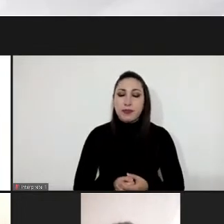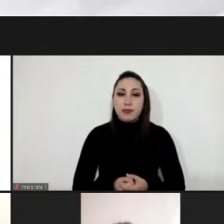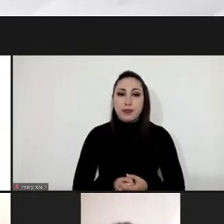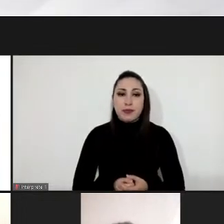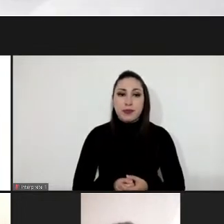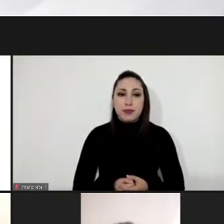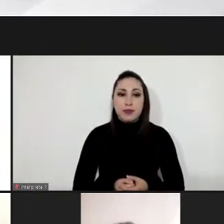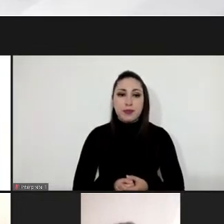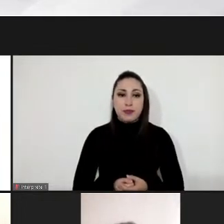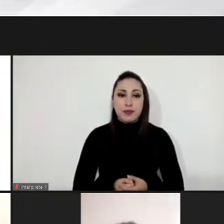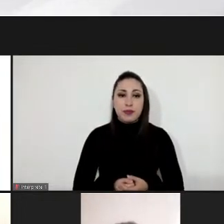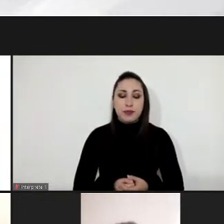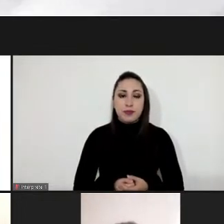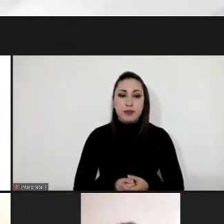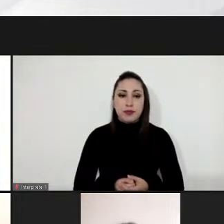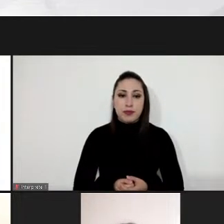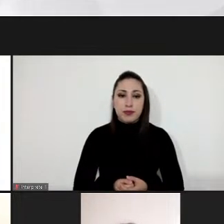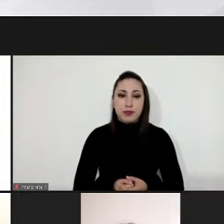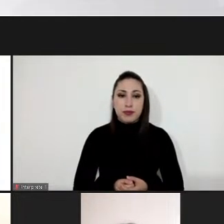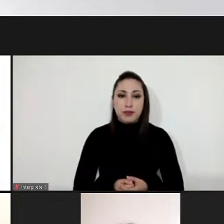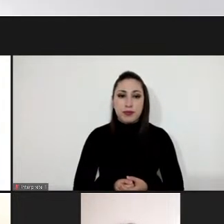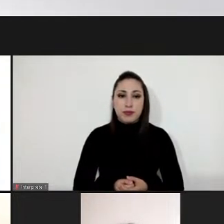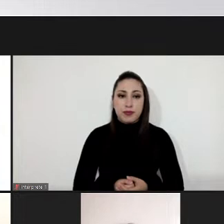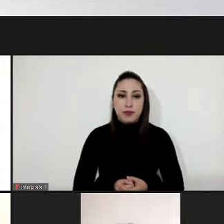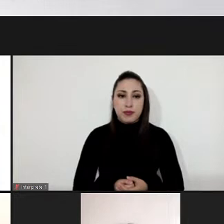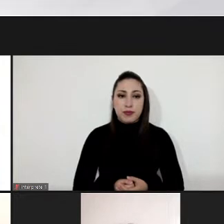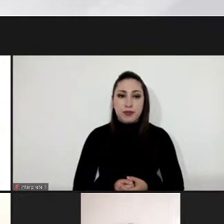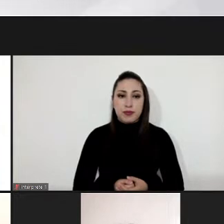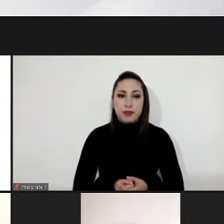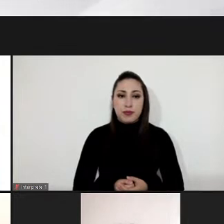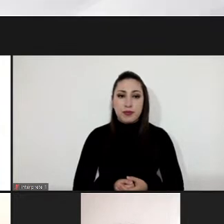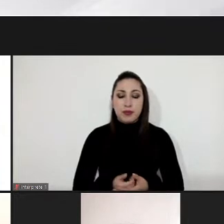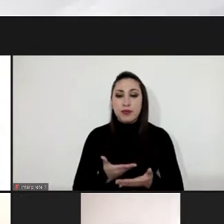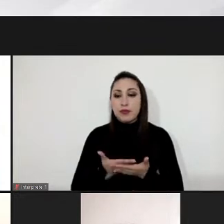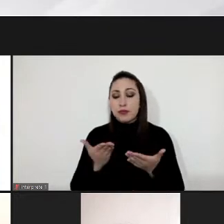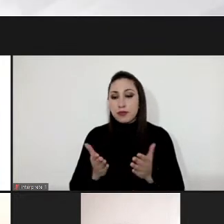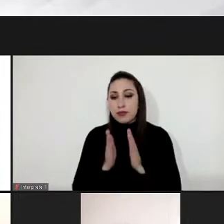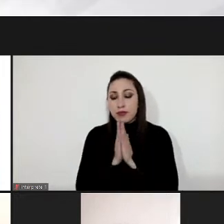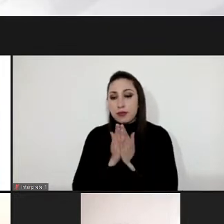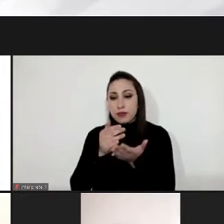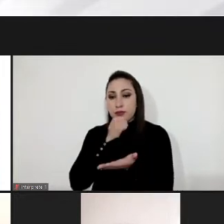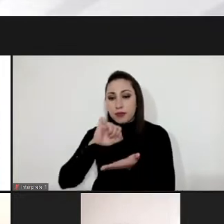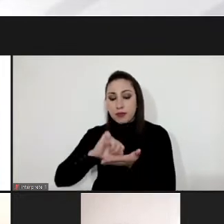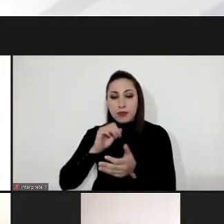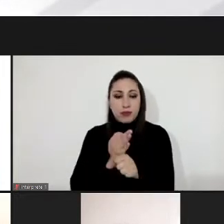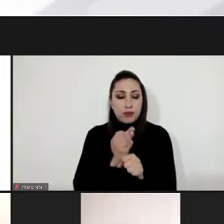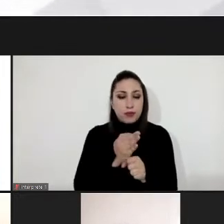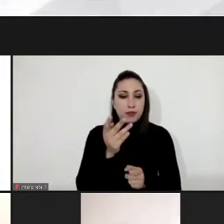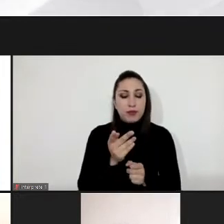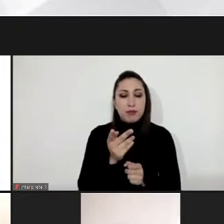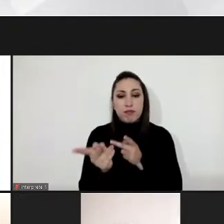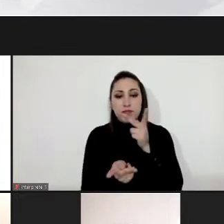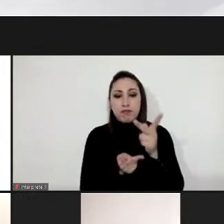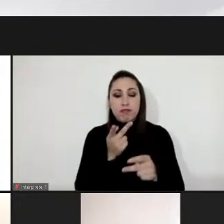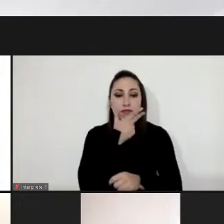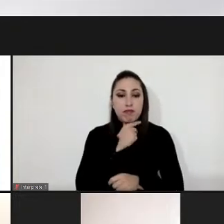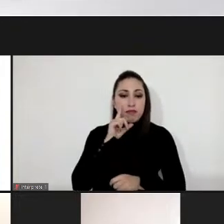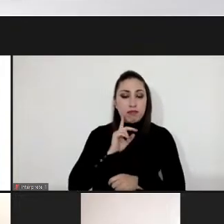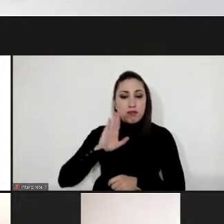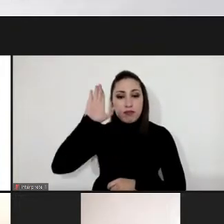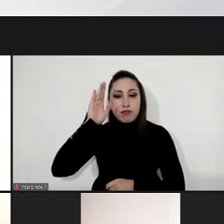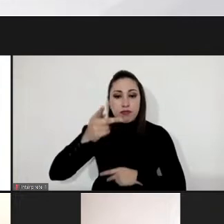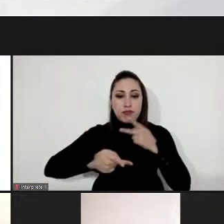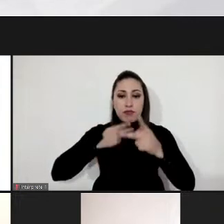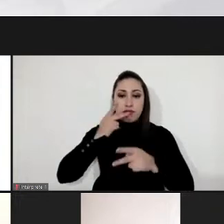dispensa la lectura del proyecto de dictamen mencionado. Pido consulte a las diputadas y diputados si tienen comentarios respecto a su